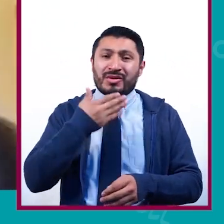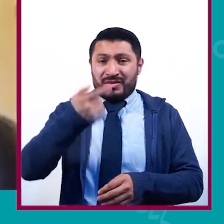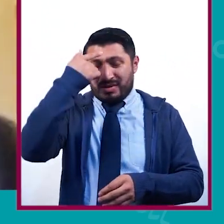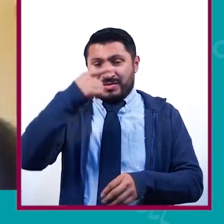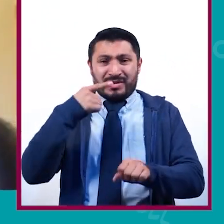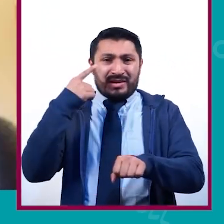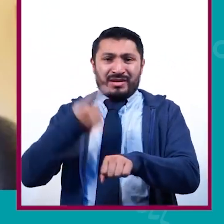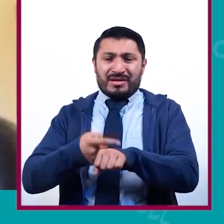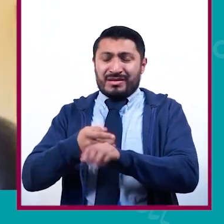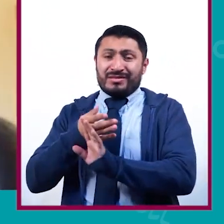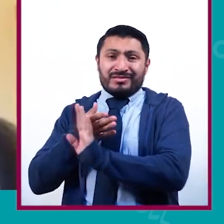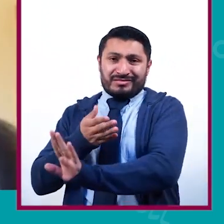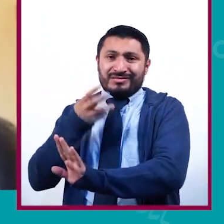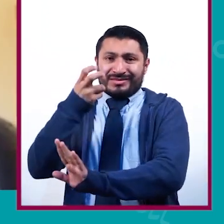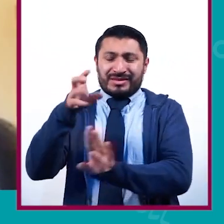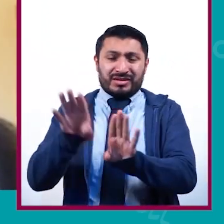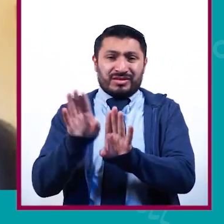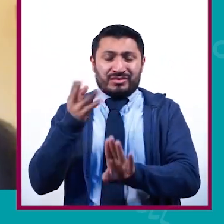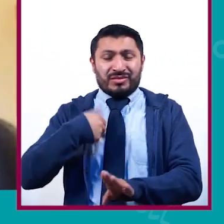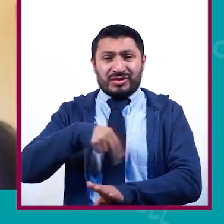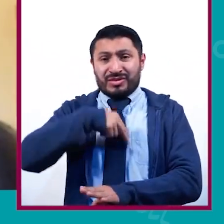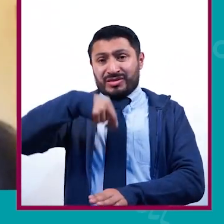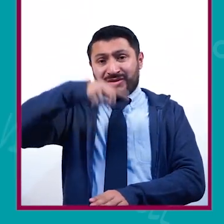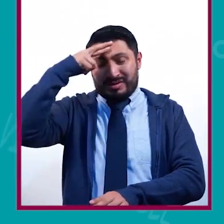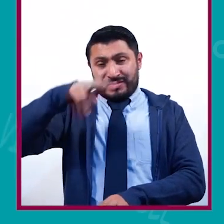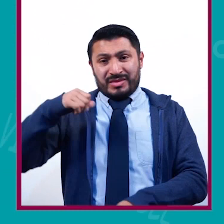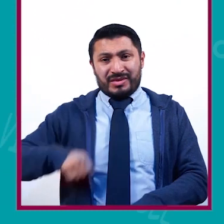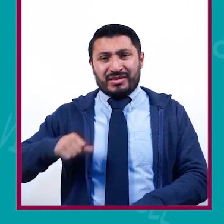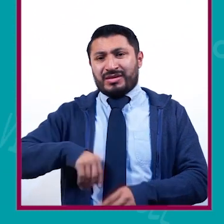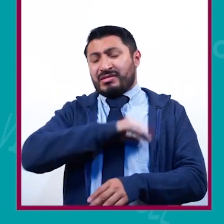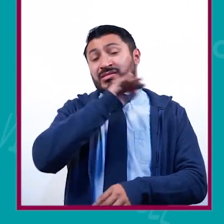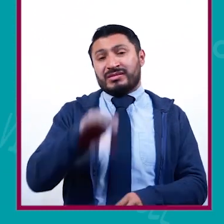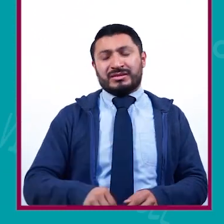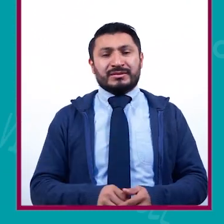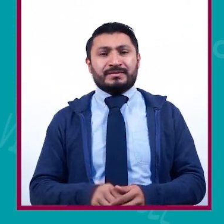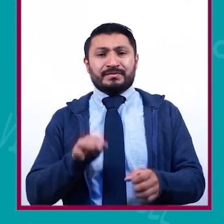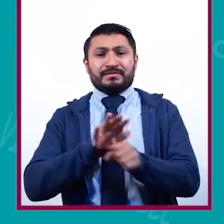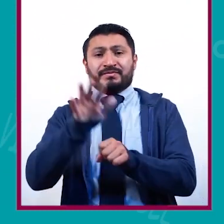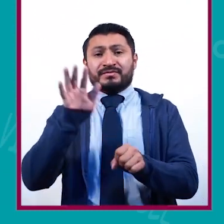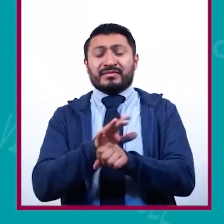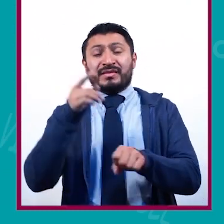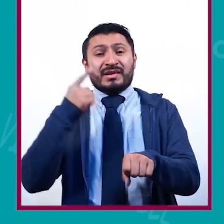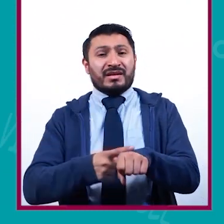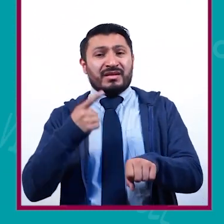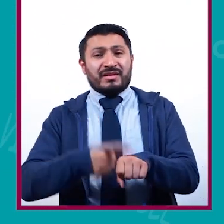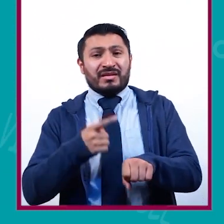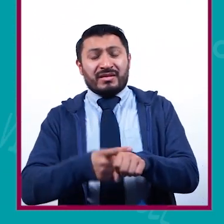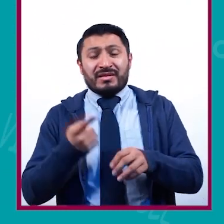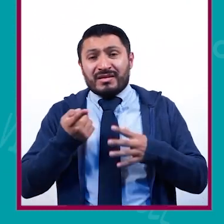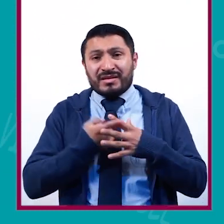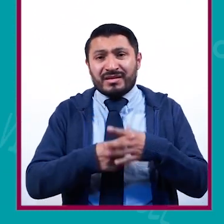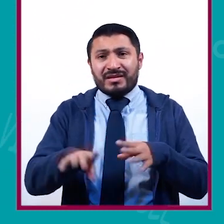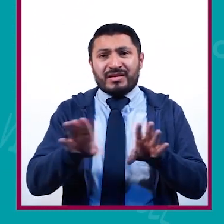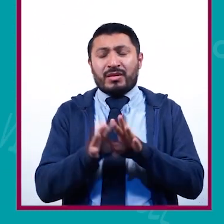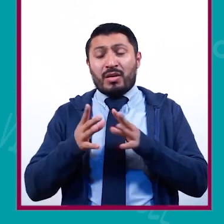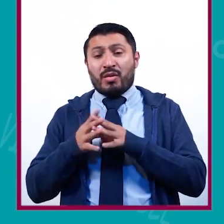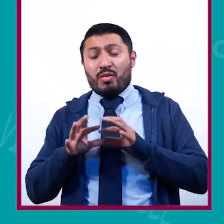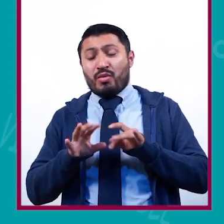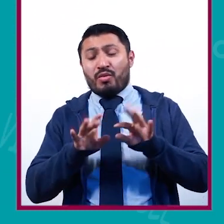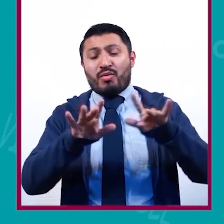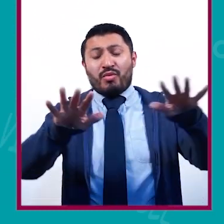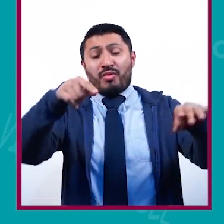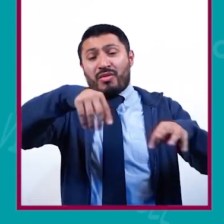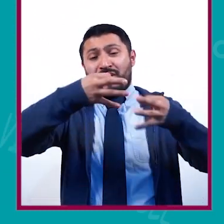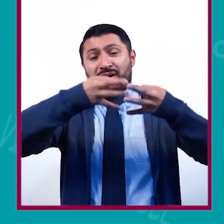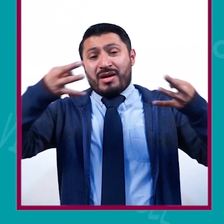fue lo que realmente ayudó a la conquista de los españoles. ¿Cuáles fueron las enfermedades que comenzaron a proliferar en nuestro